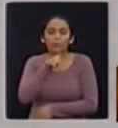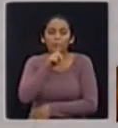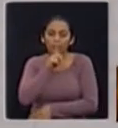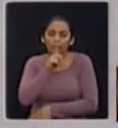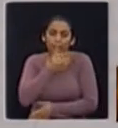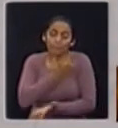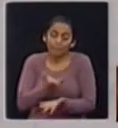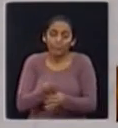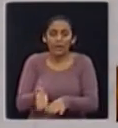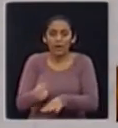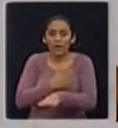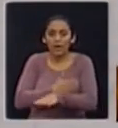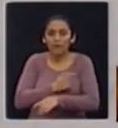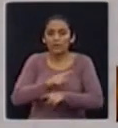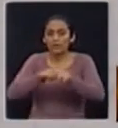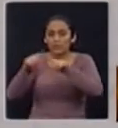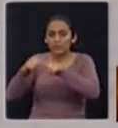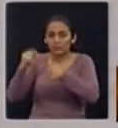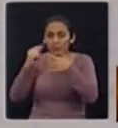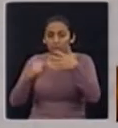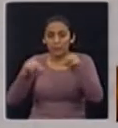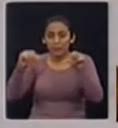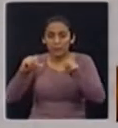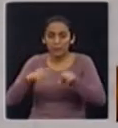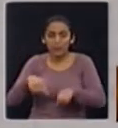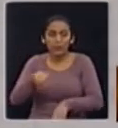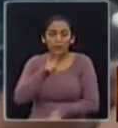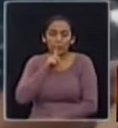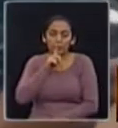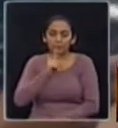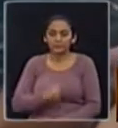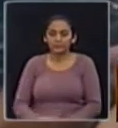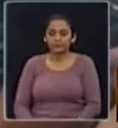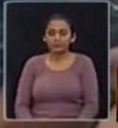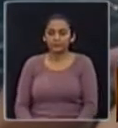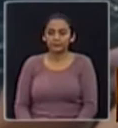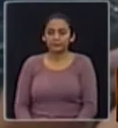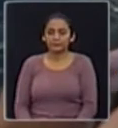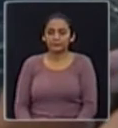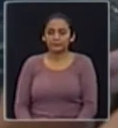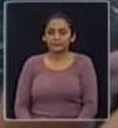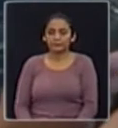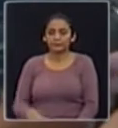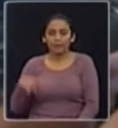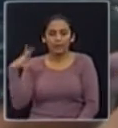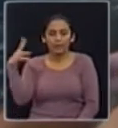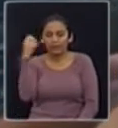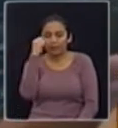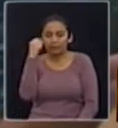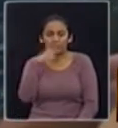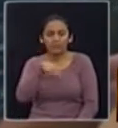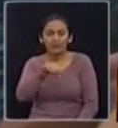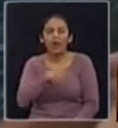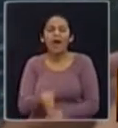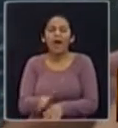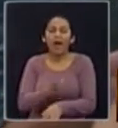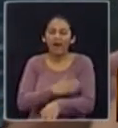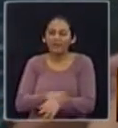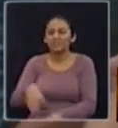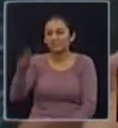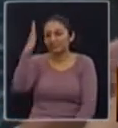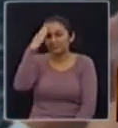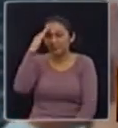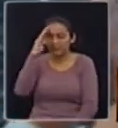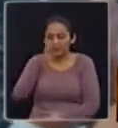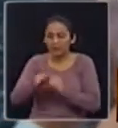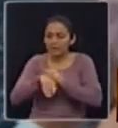supuestamente irregulares en los sectores estratégicos. Con mucha claridad de que lo tenían preparado desde la mañana, desde el día